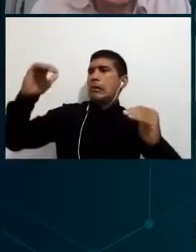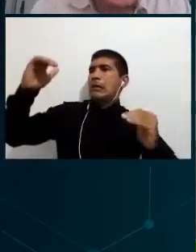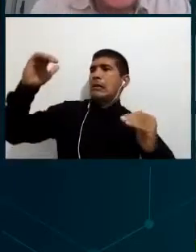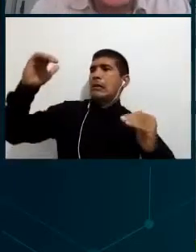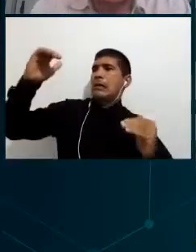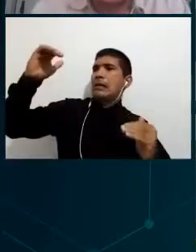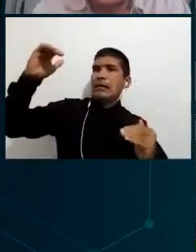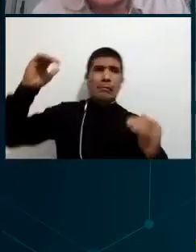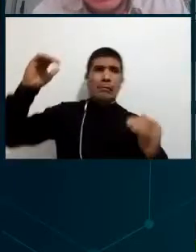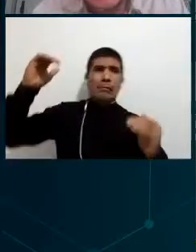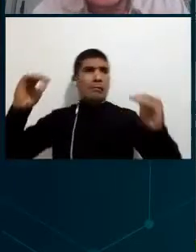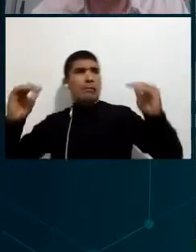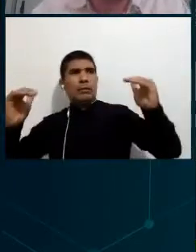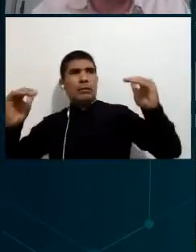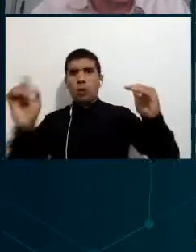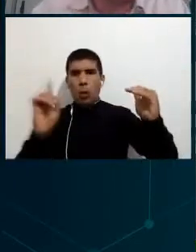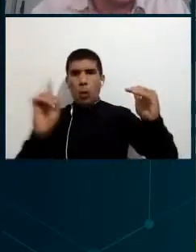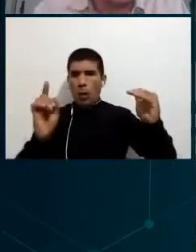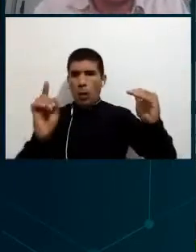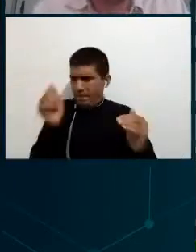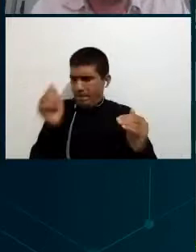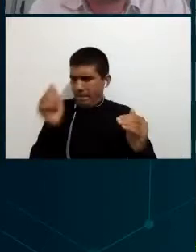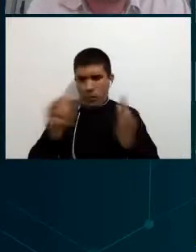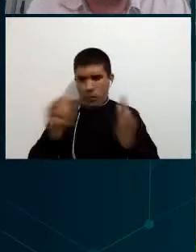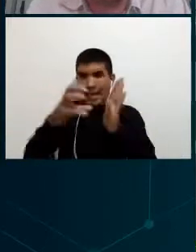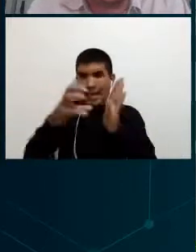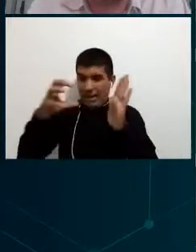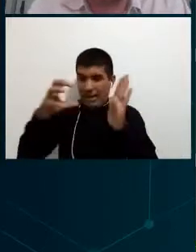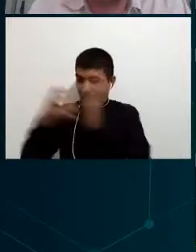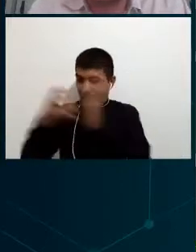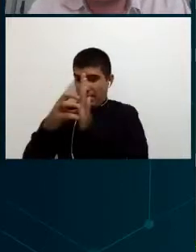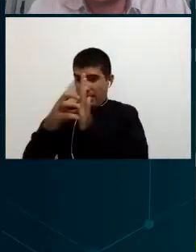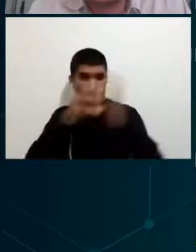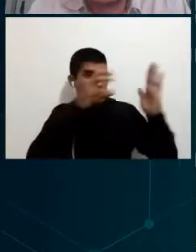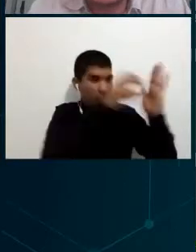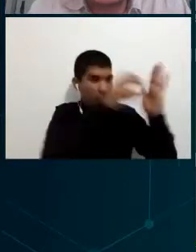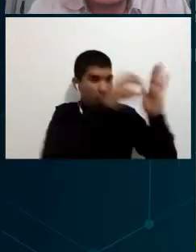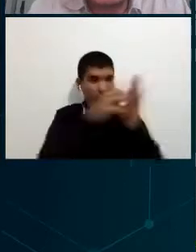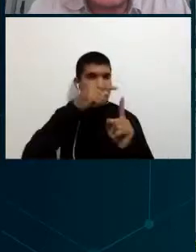condición anómala o atípica en el canal y se van a un estado de bloqueo.